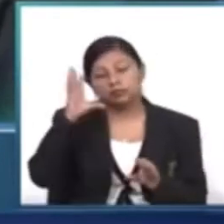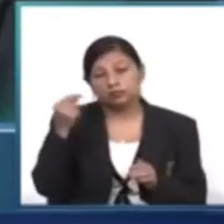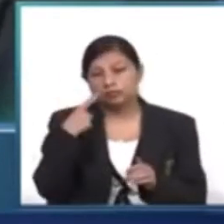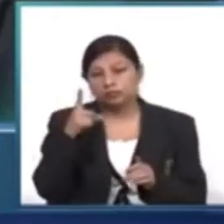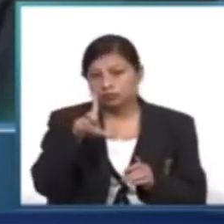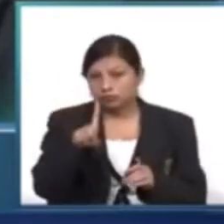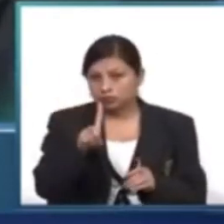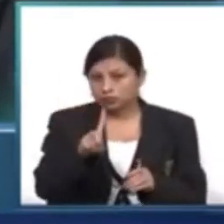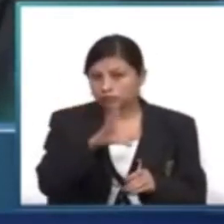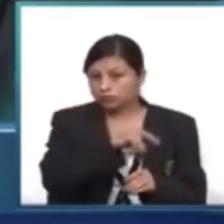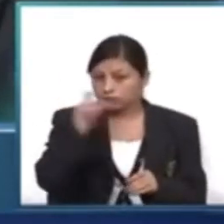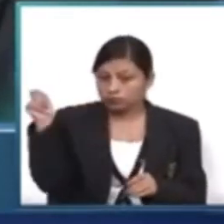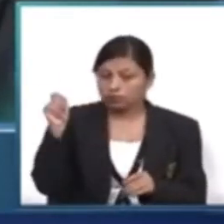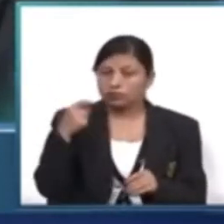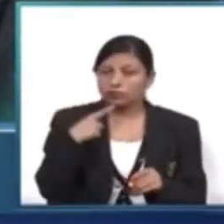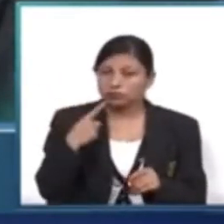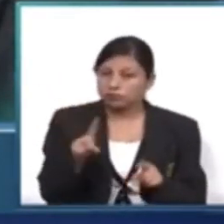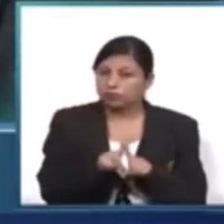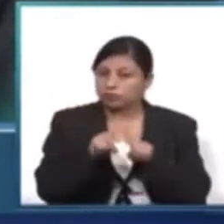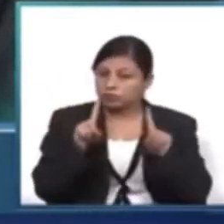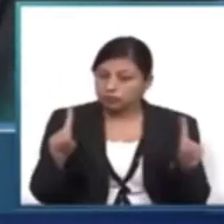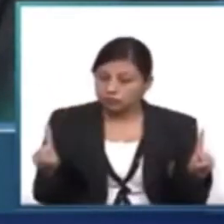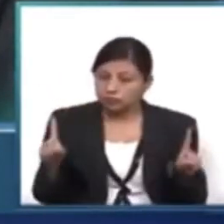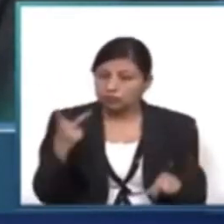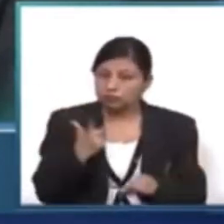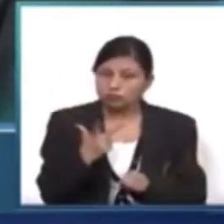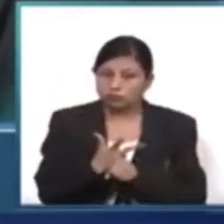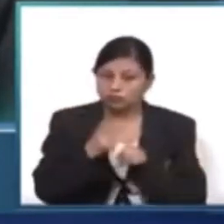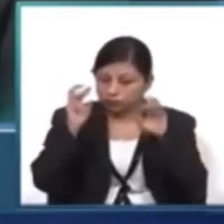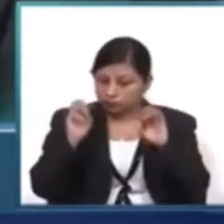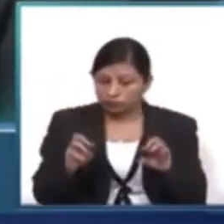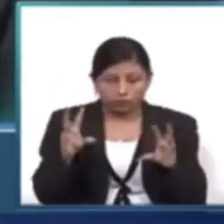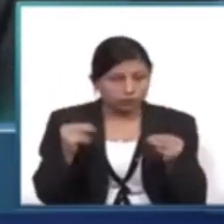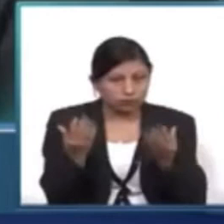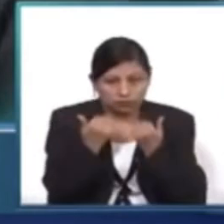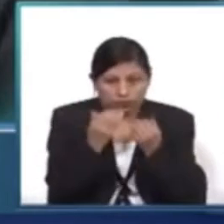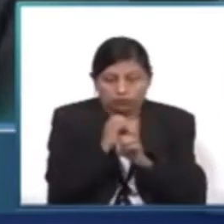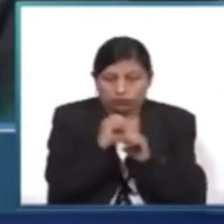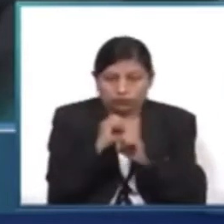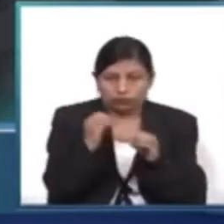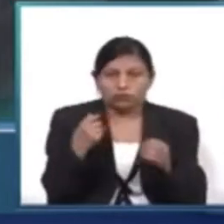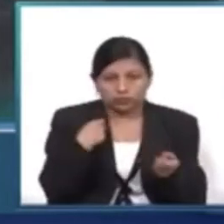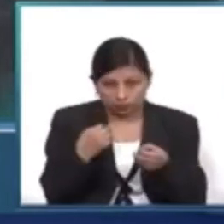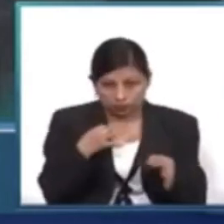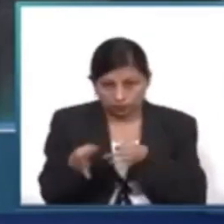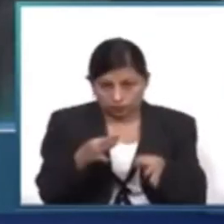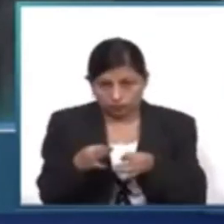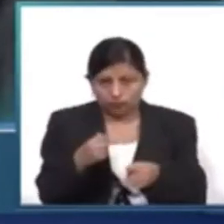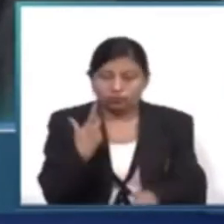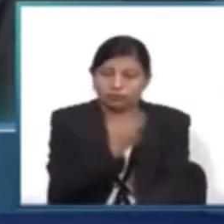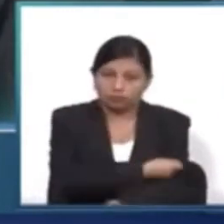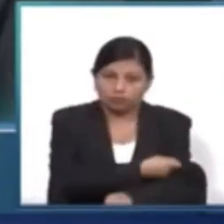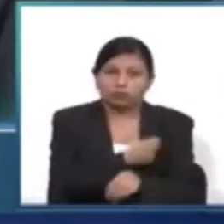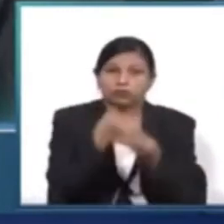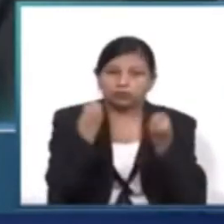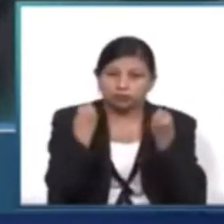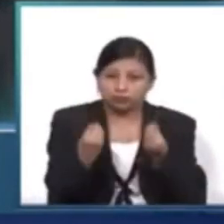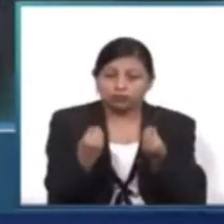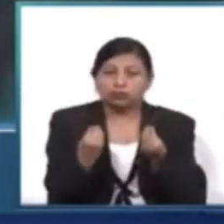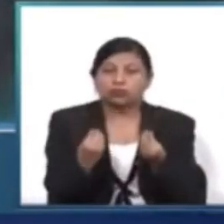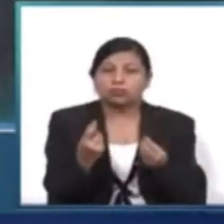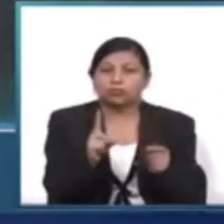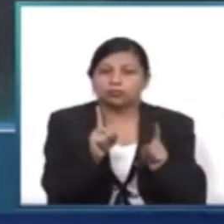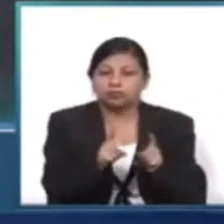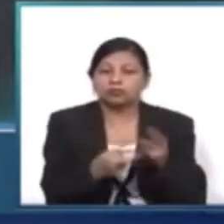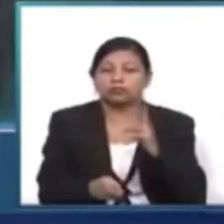mes es una gran diferencia para un guatemalteco que ahorita no tiene que comer, ¿me explico? Y la vacuna está